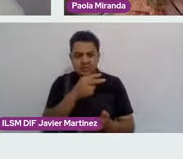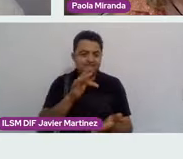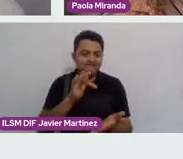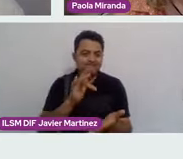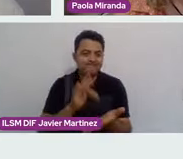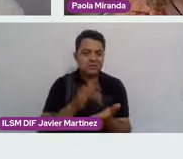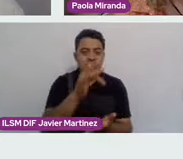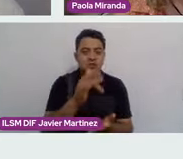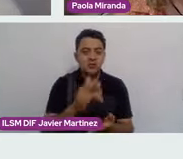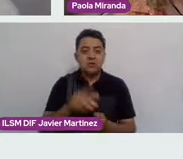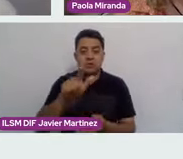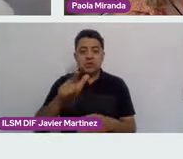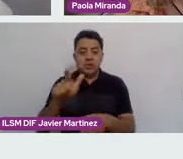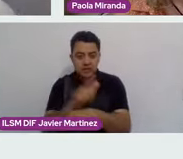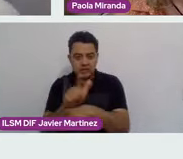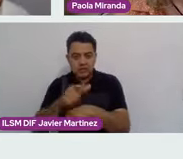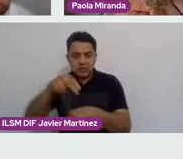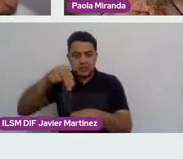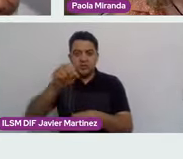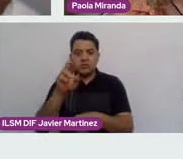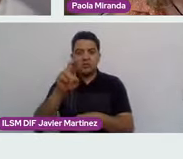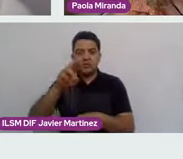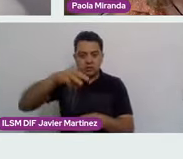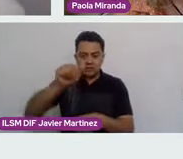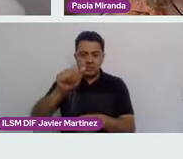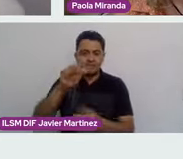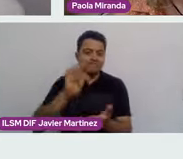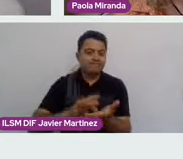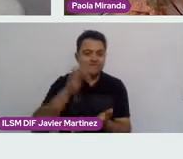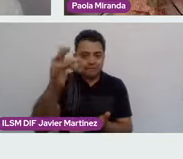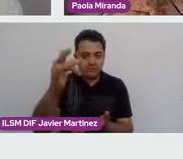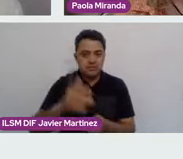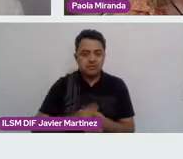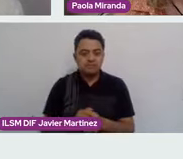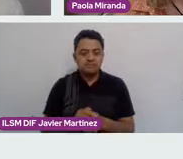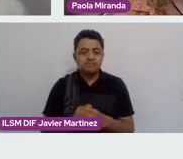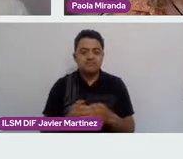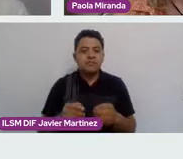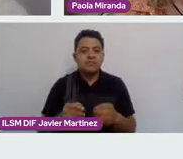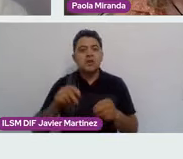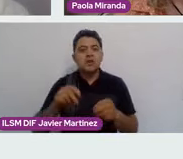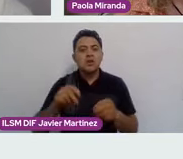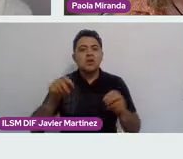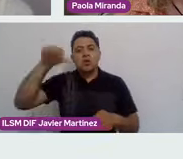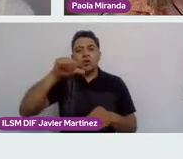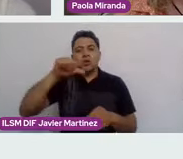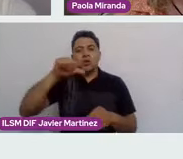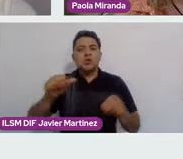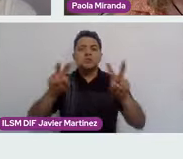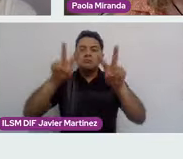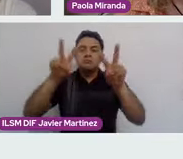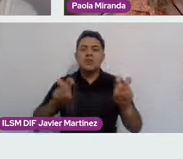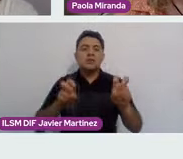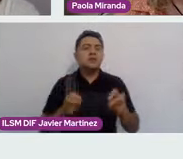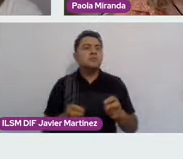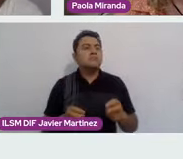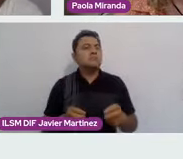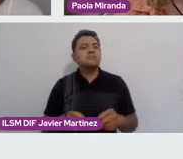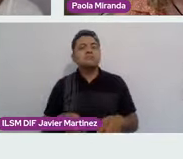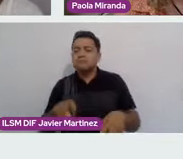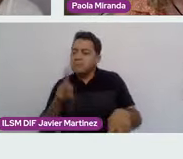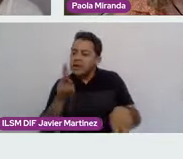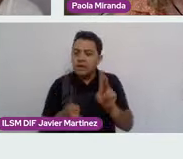ustedes para compartir esta charla de café, ya café vespertino, Un sobre cafecito, doctor. tinnitus, sí,